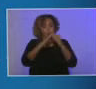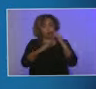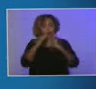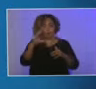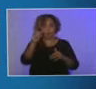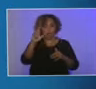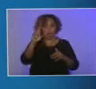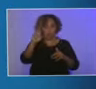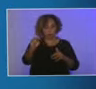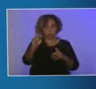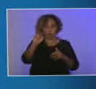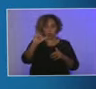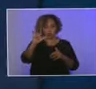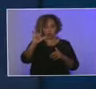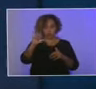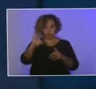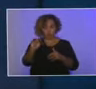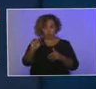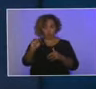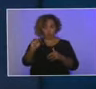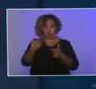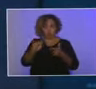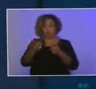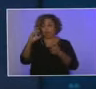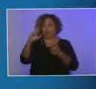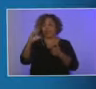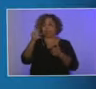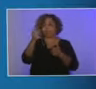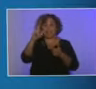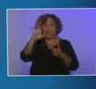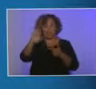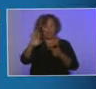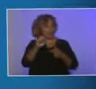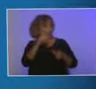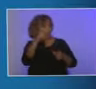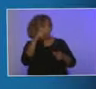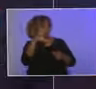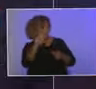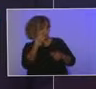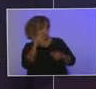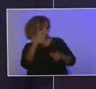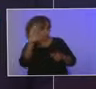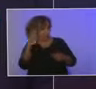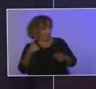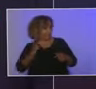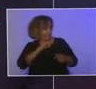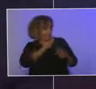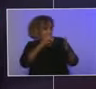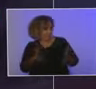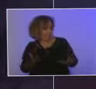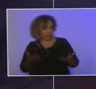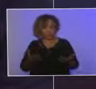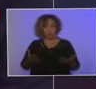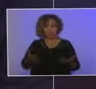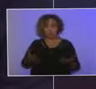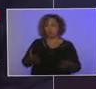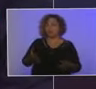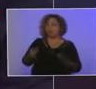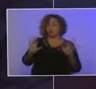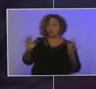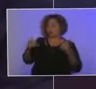Cruz y Charlie Delgado. Yo creo en Pedro Pierluisi. Pero es que Pedro no ha sido alcalde, no conoce las necesidades de los pero alcaldes. Sí, Carmen Yulín Cruz o Charlie Delgado. Mira, no,